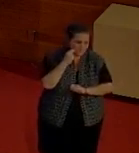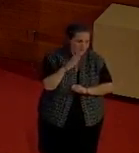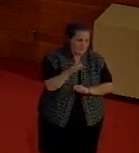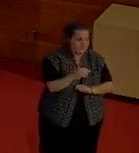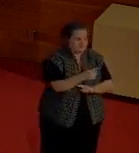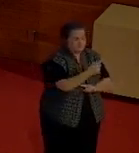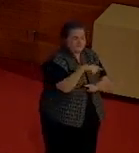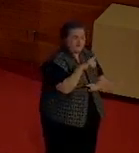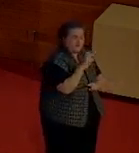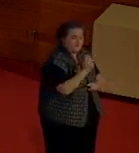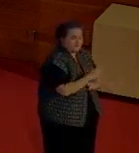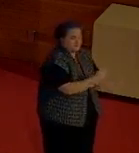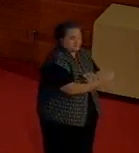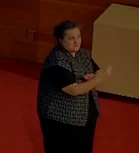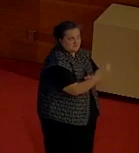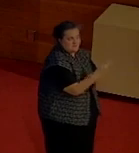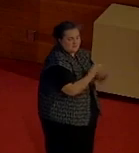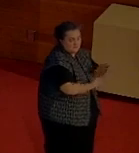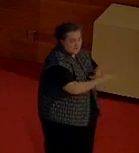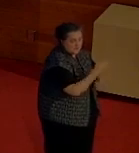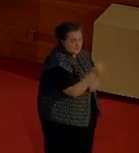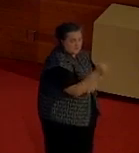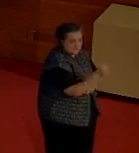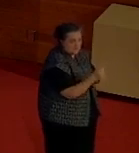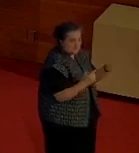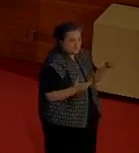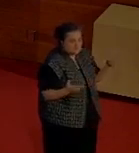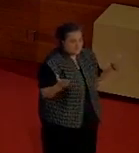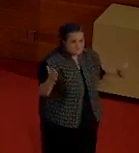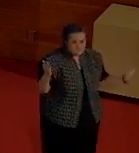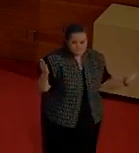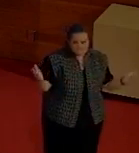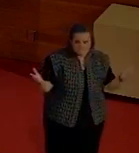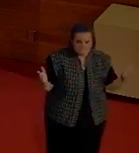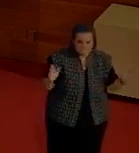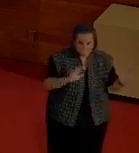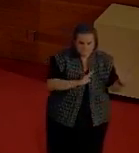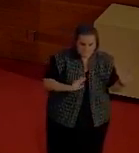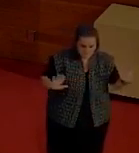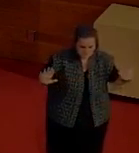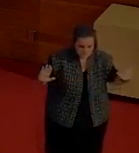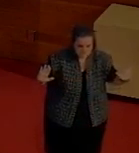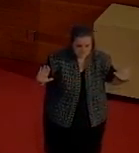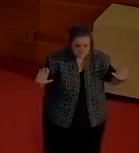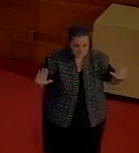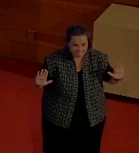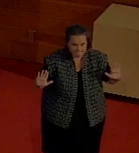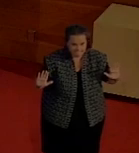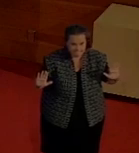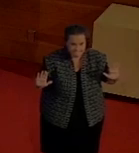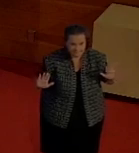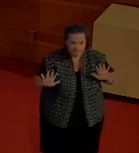financiadores o colaboradores occidente ales pues e de momento está viendo como mínimo